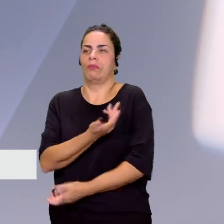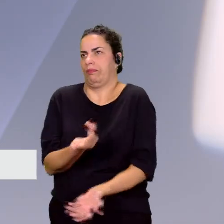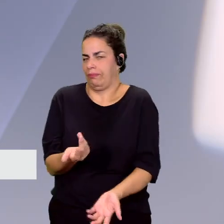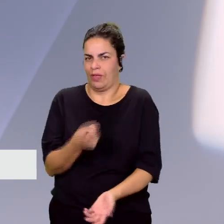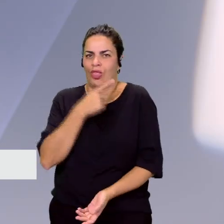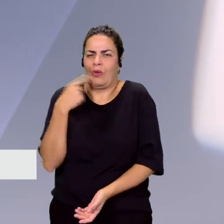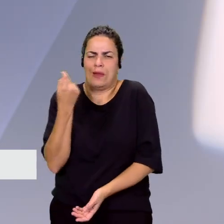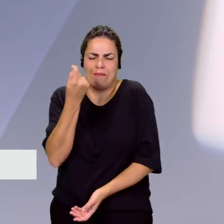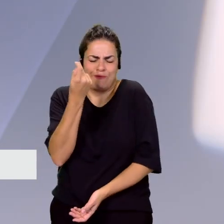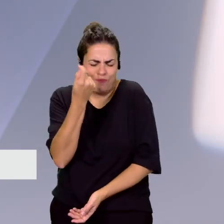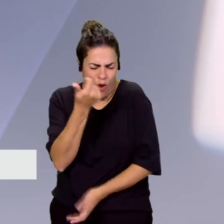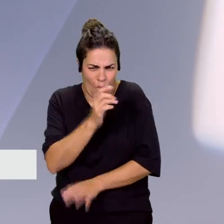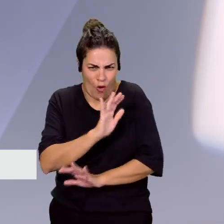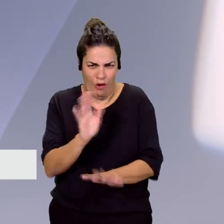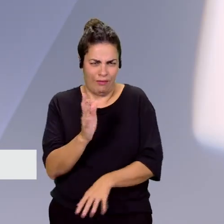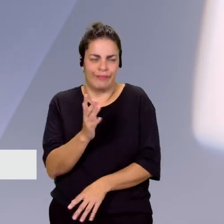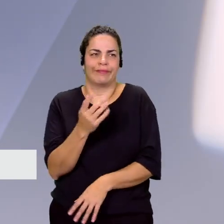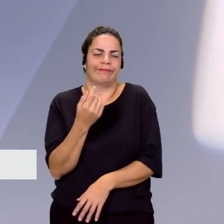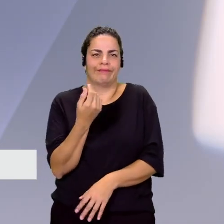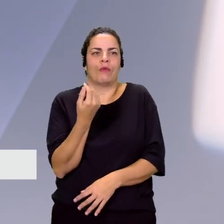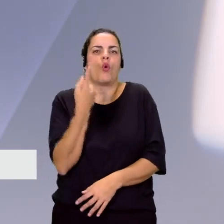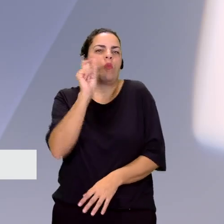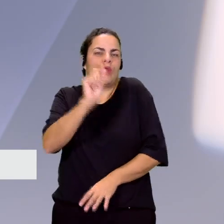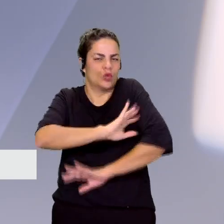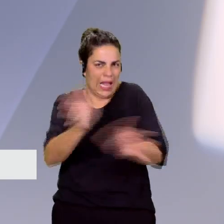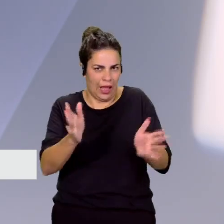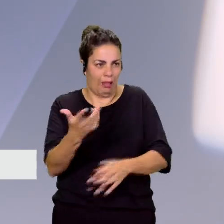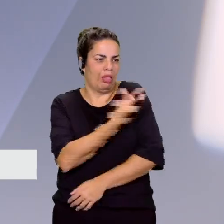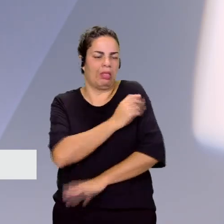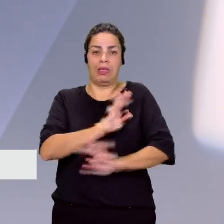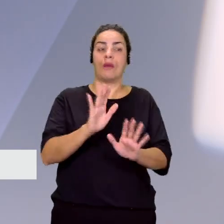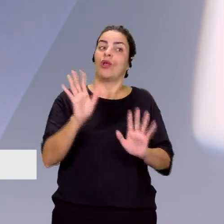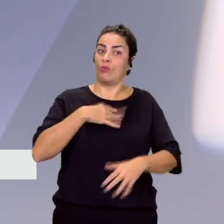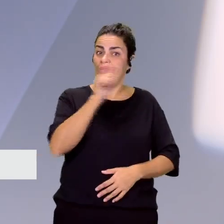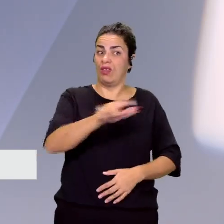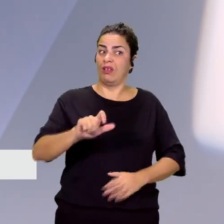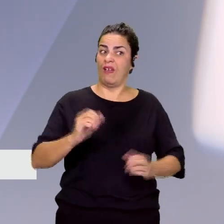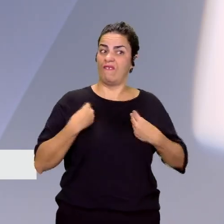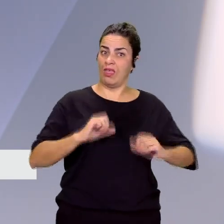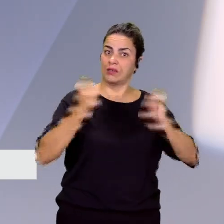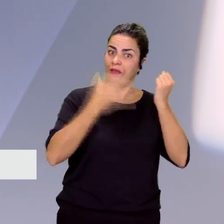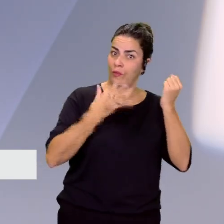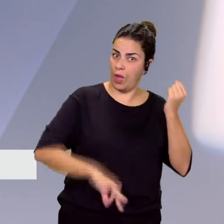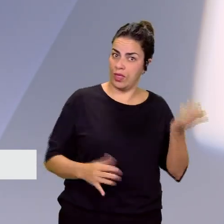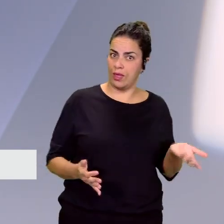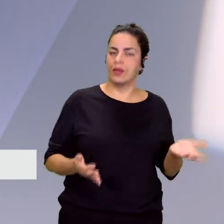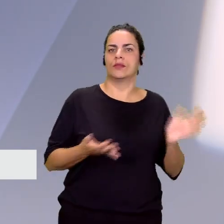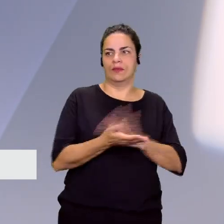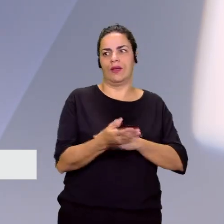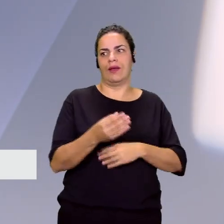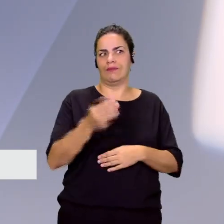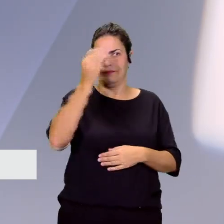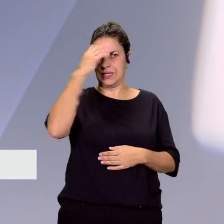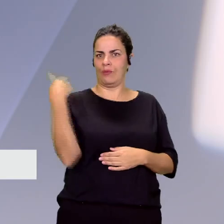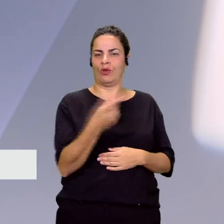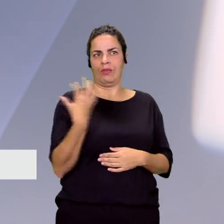muy poquito tiempo y sin embargo puede salvar vidas y yo creo que esto es un detalle que tenemos que decir entre todos, ¿no? Estamos vacunando